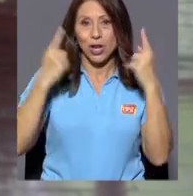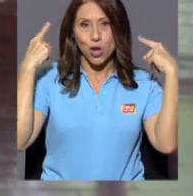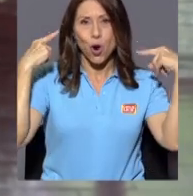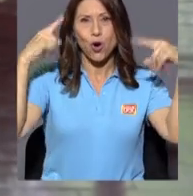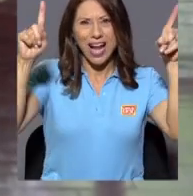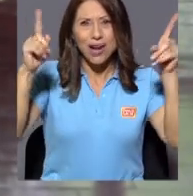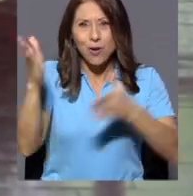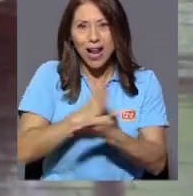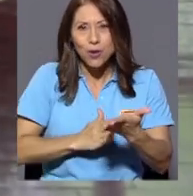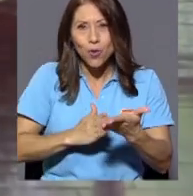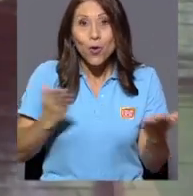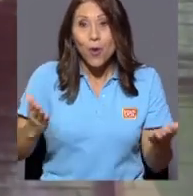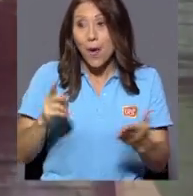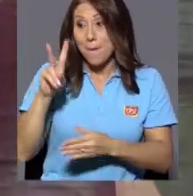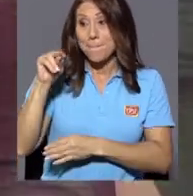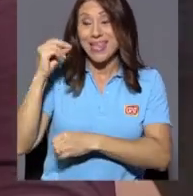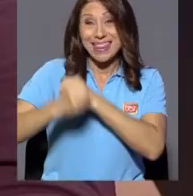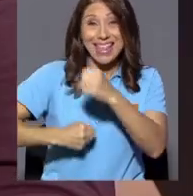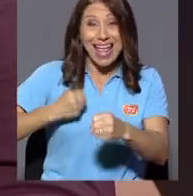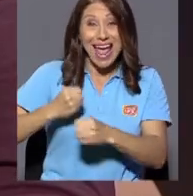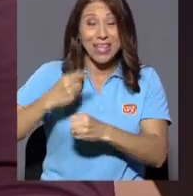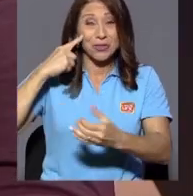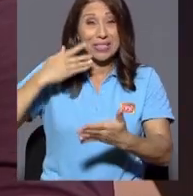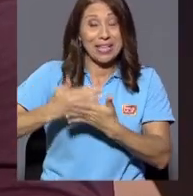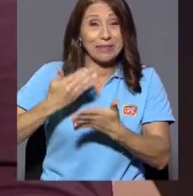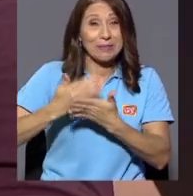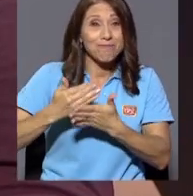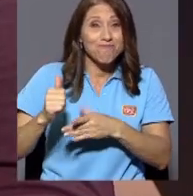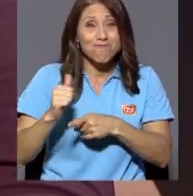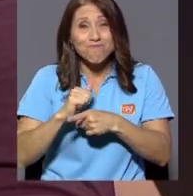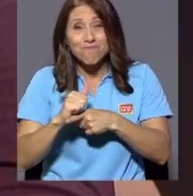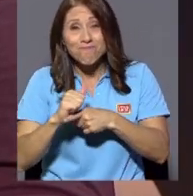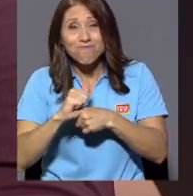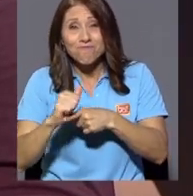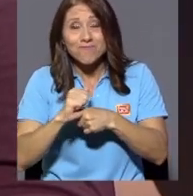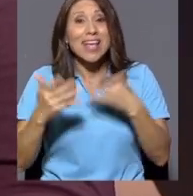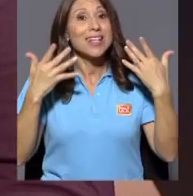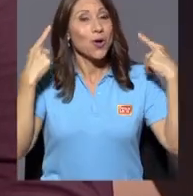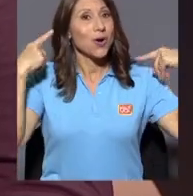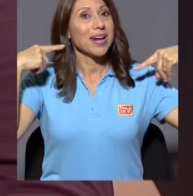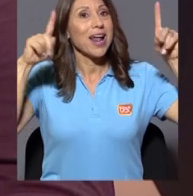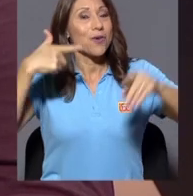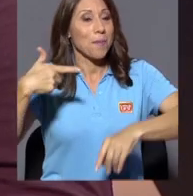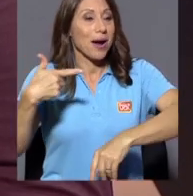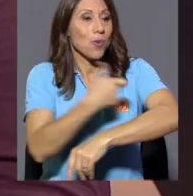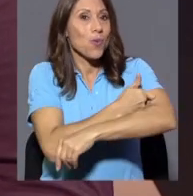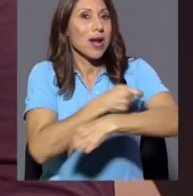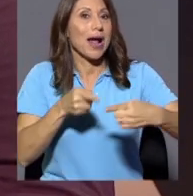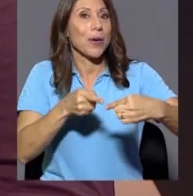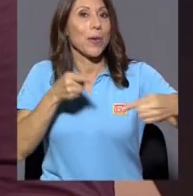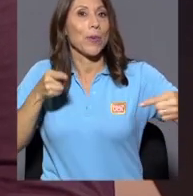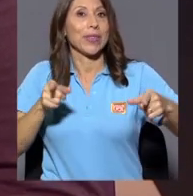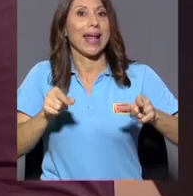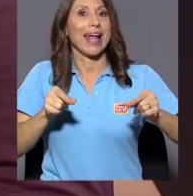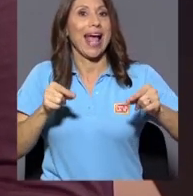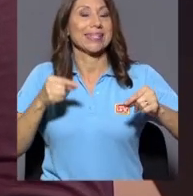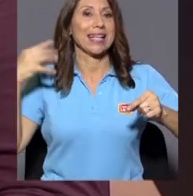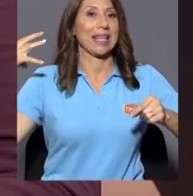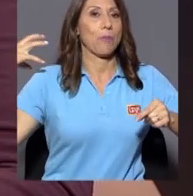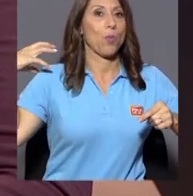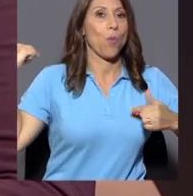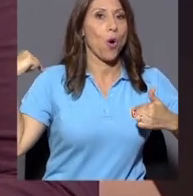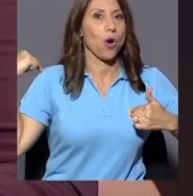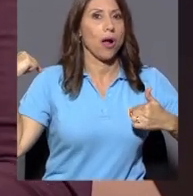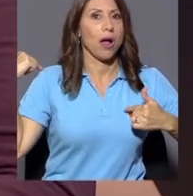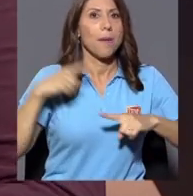20 años de ensayos y de trabajo la vacuna contra el cáncer de pulmón ahora bien ahora viene el momento en que